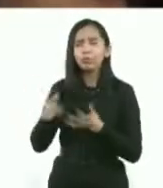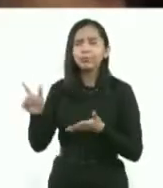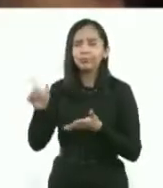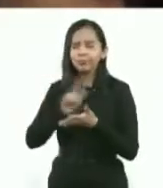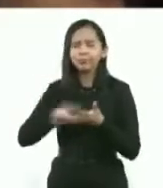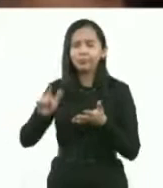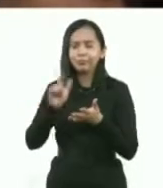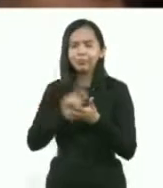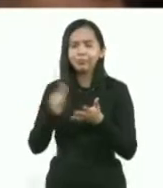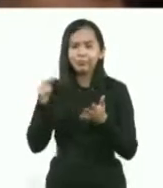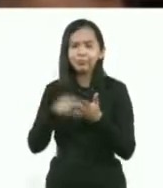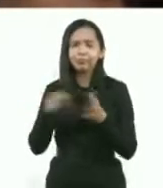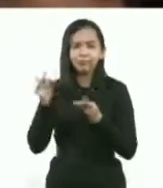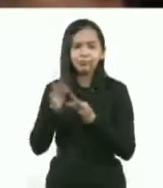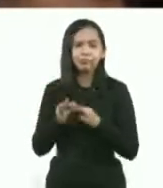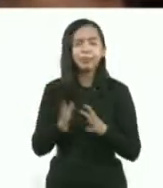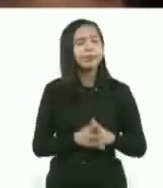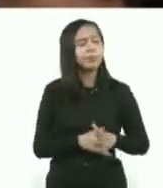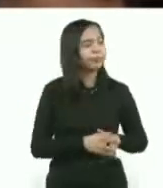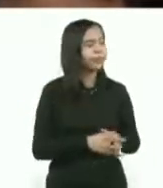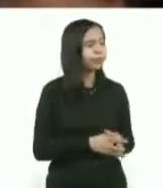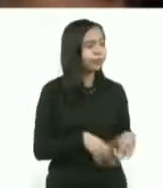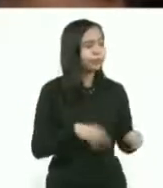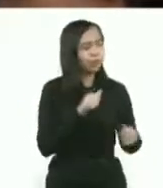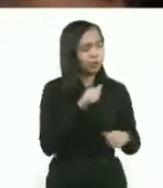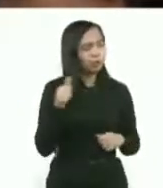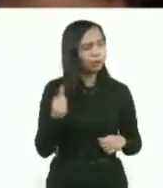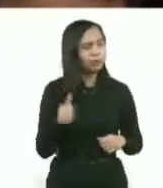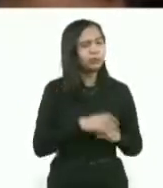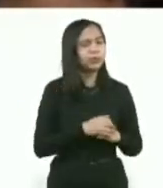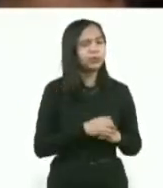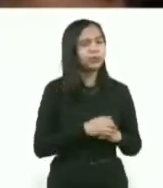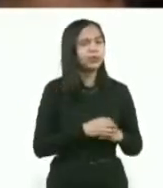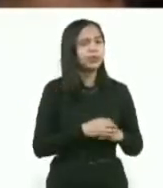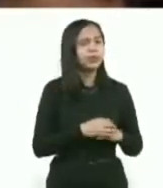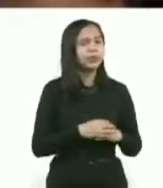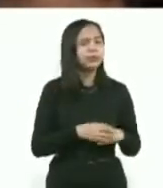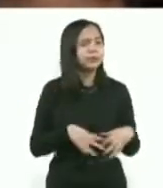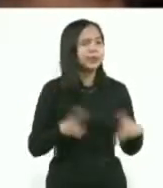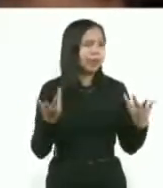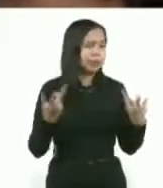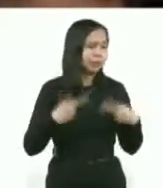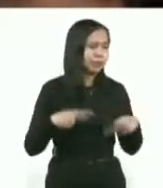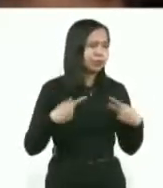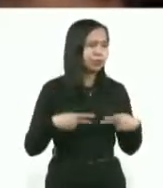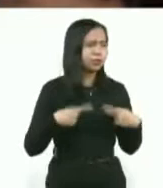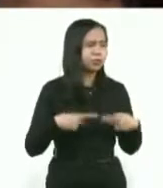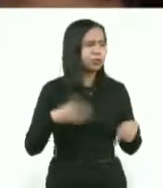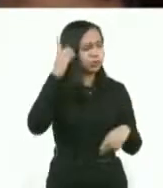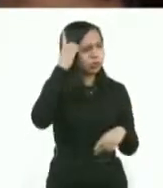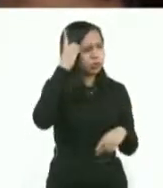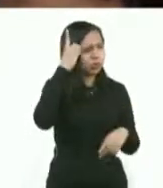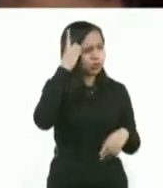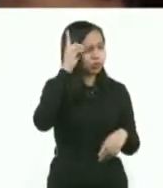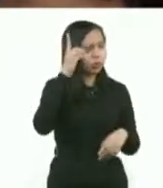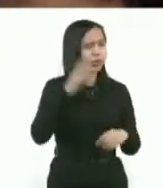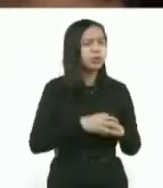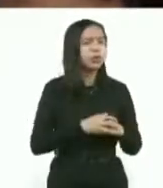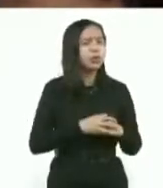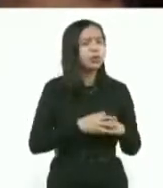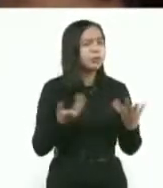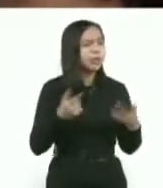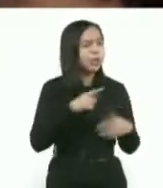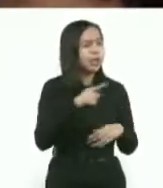inmueble específico en el caso de Belisario Domínguez, que sabemos que bueno, salieron los propietarios para la reparación y pues el